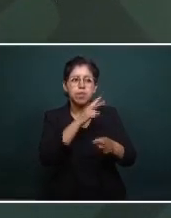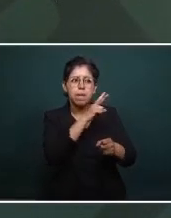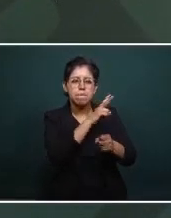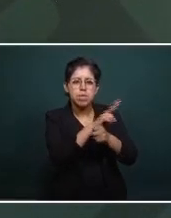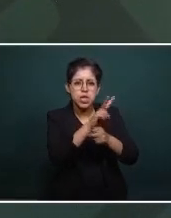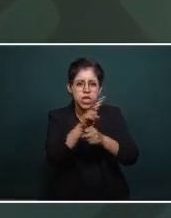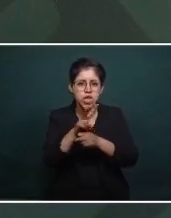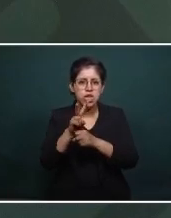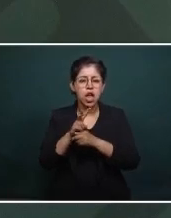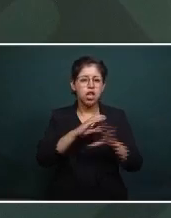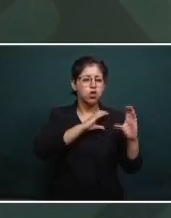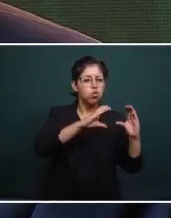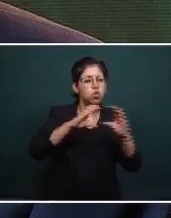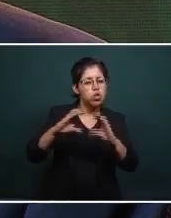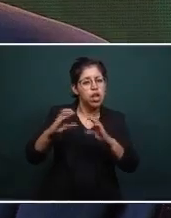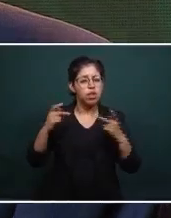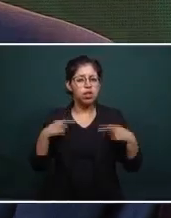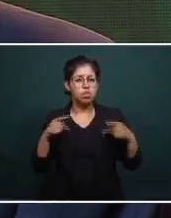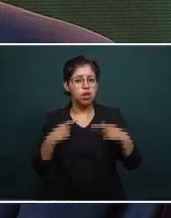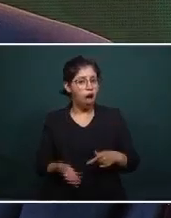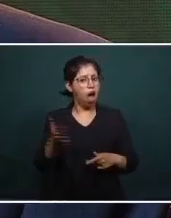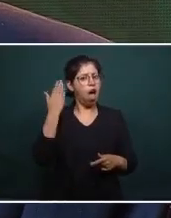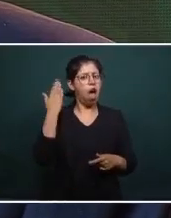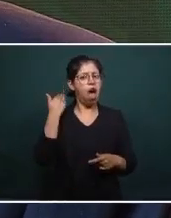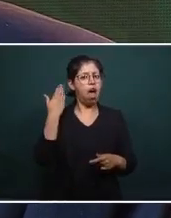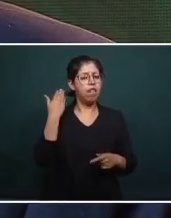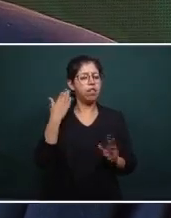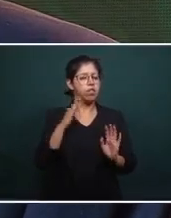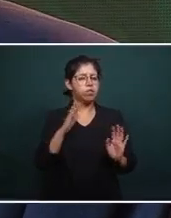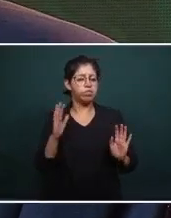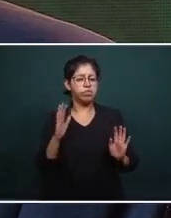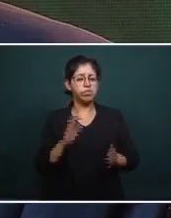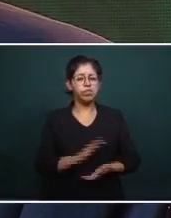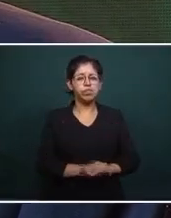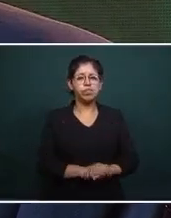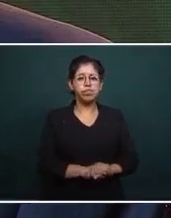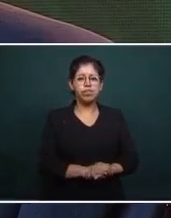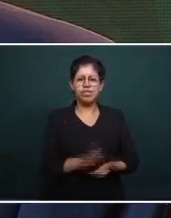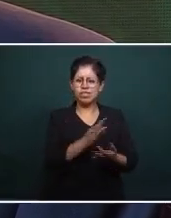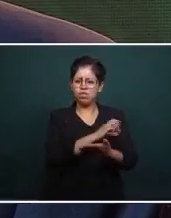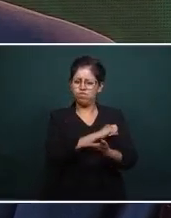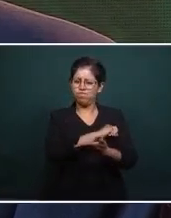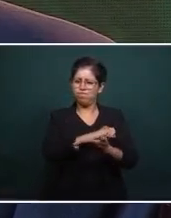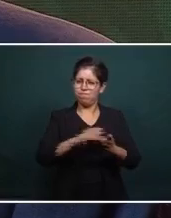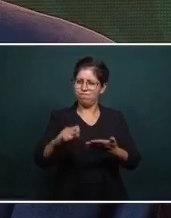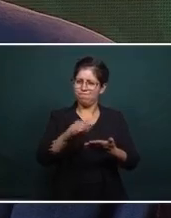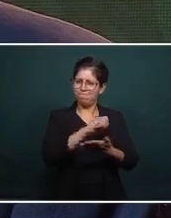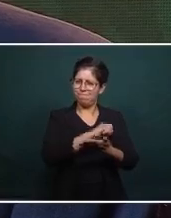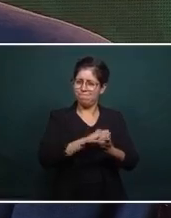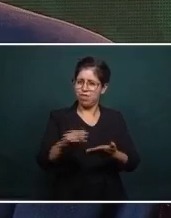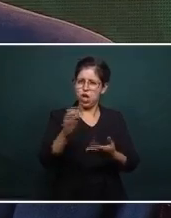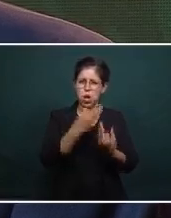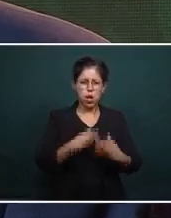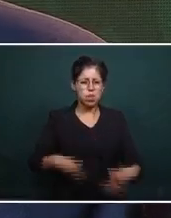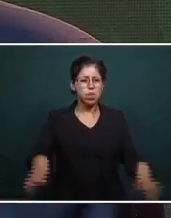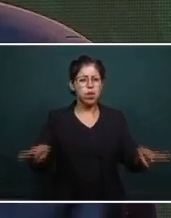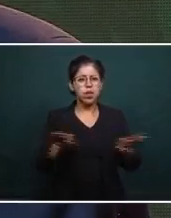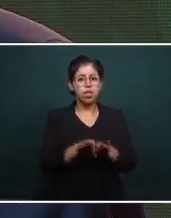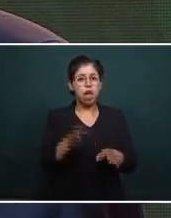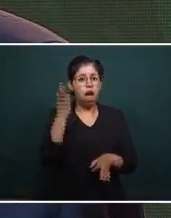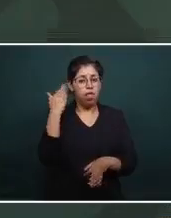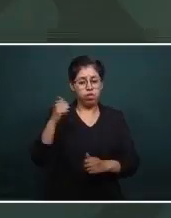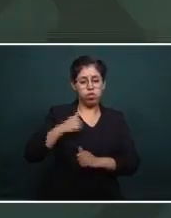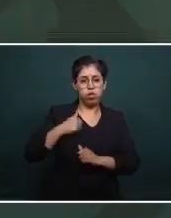de seguridad pública. Antes, hay que subrayarlo, hay que repetirlo, no